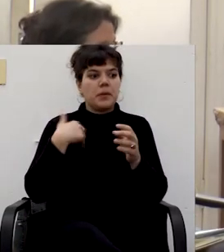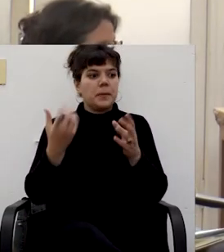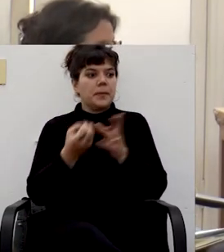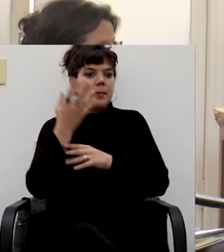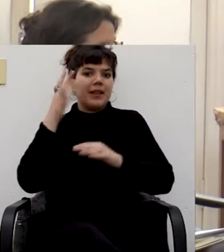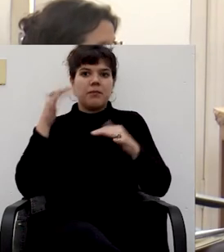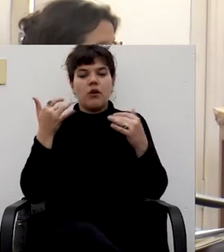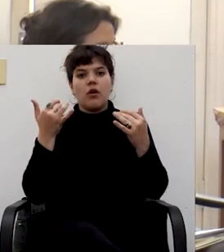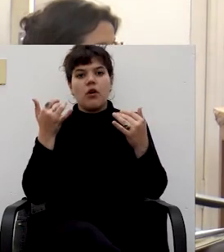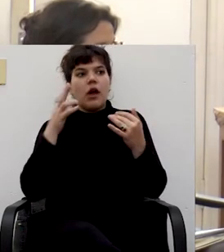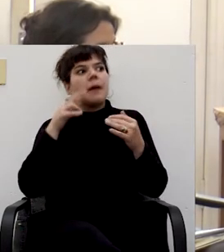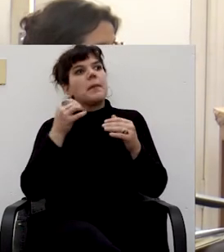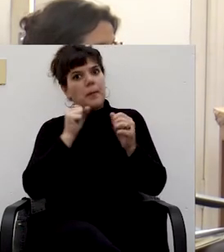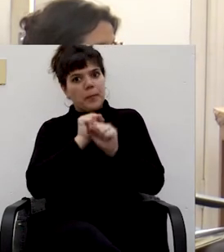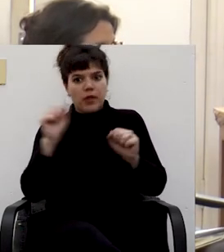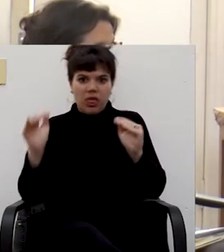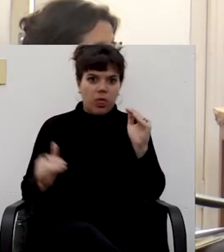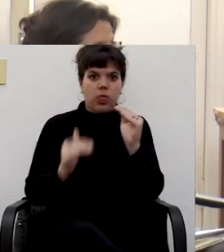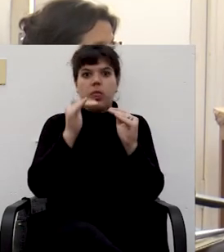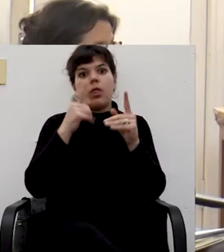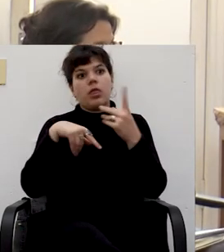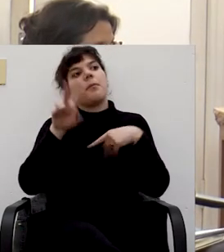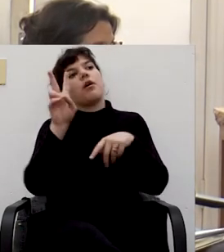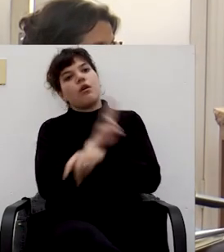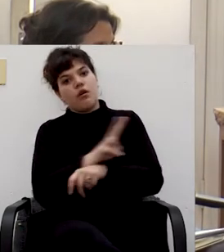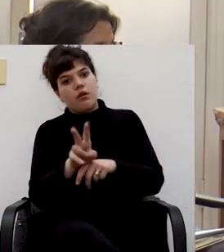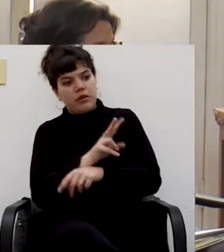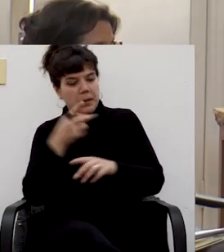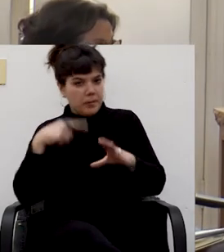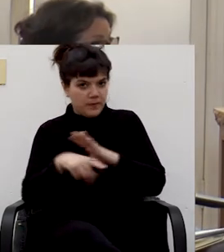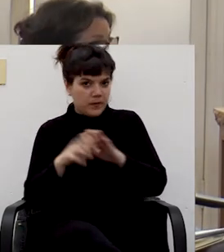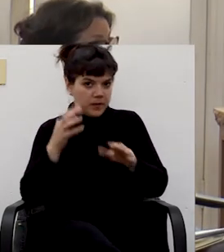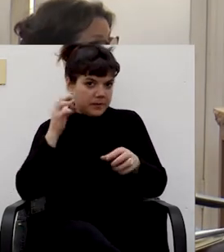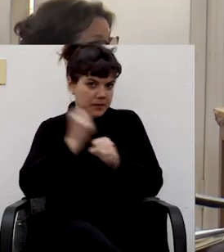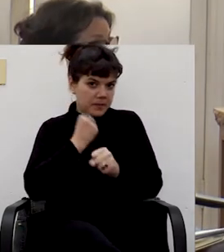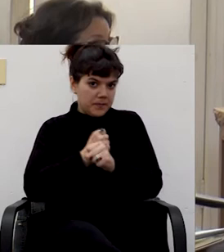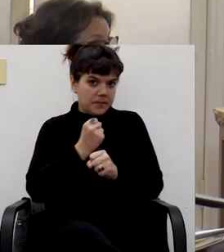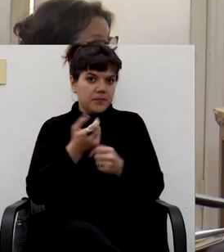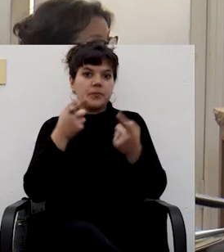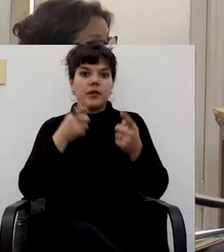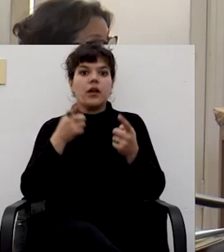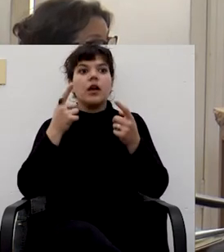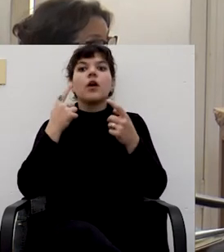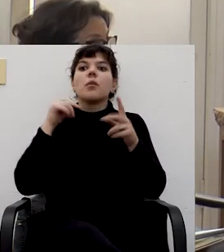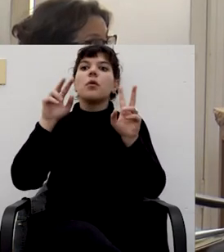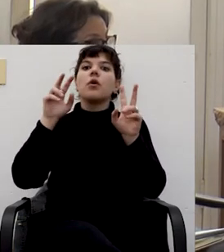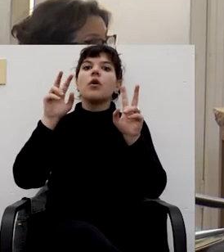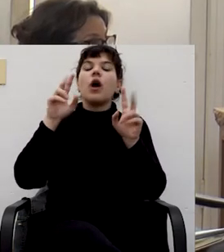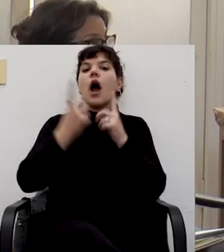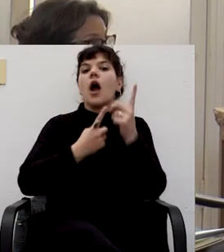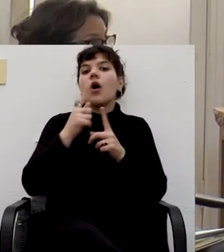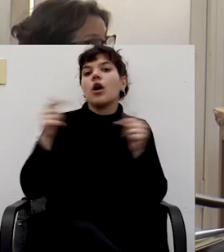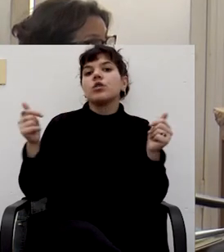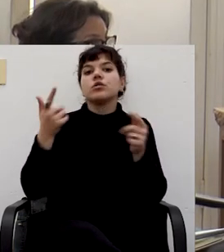esas desigualdades y después monitorearlos, ¿no? Entonces, los sistemas de información con información desagregada son